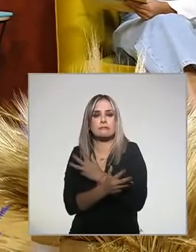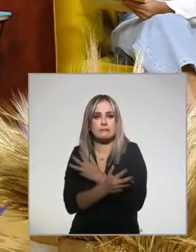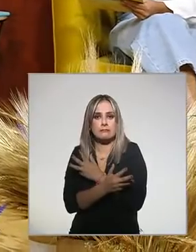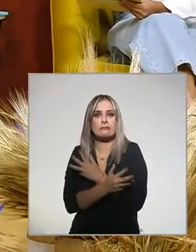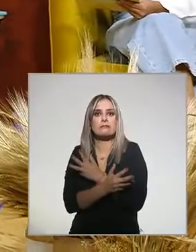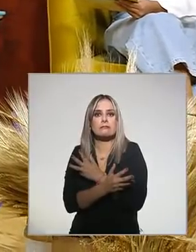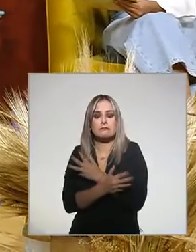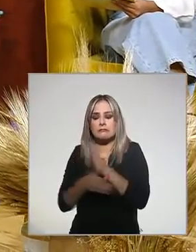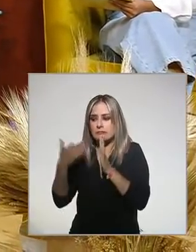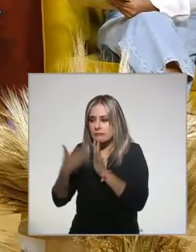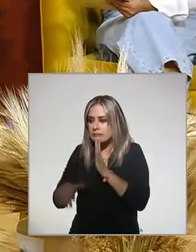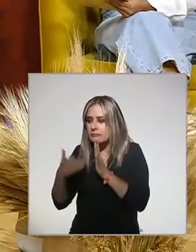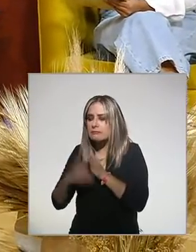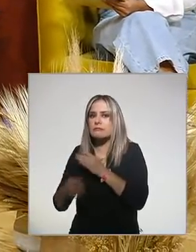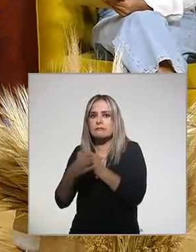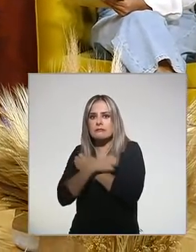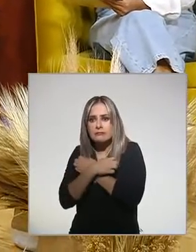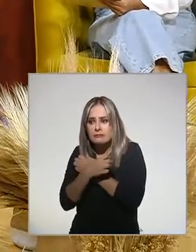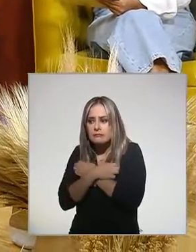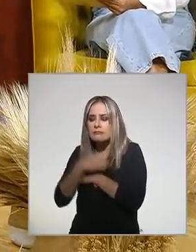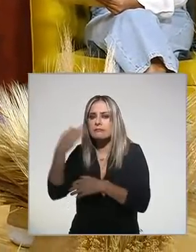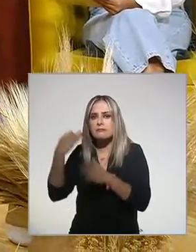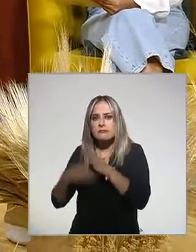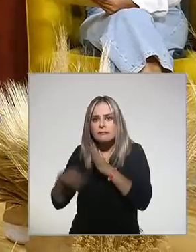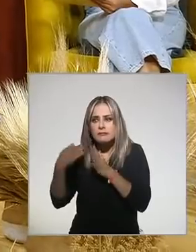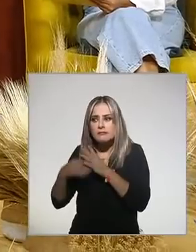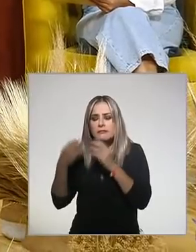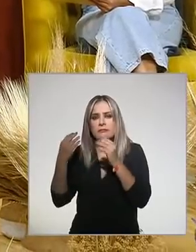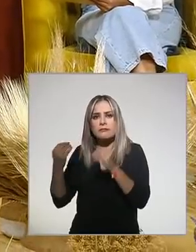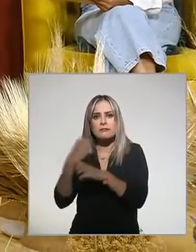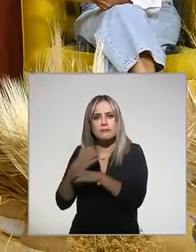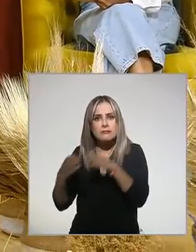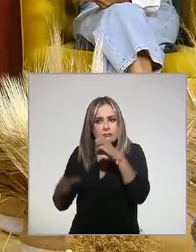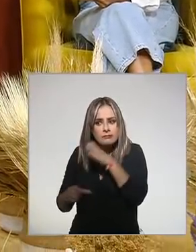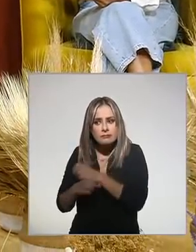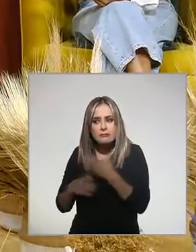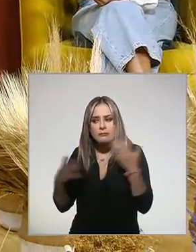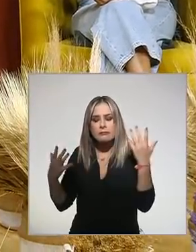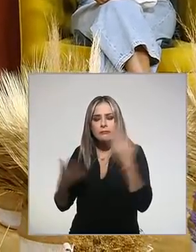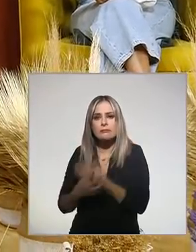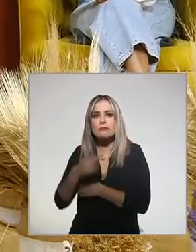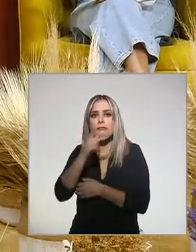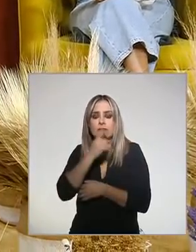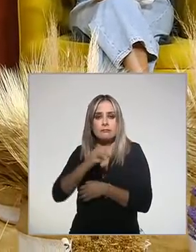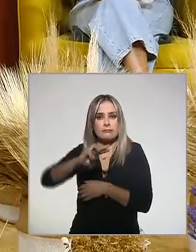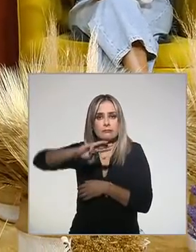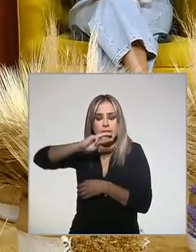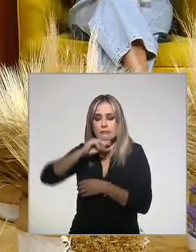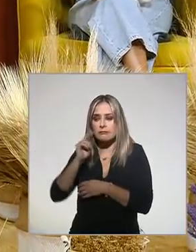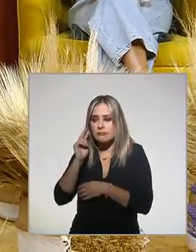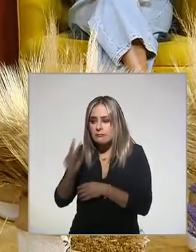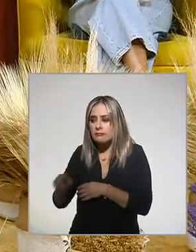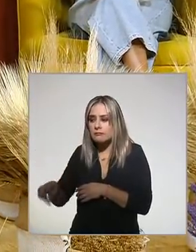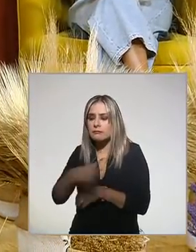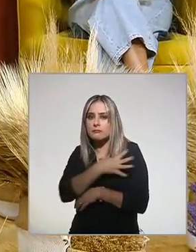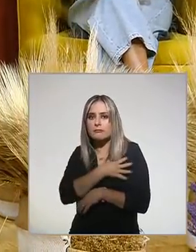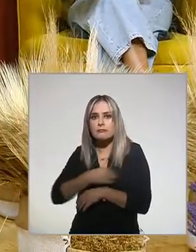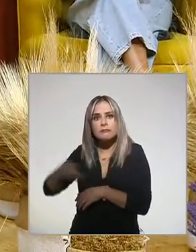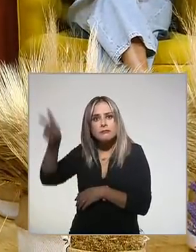todas las carencias educativas que teníamos. Entonces, los papás vieron que efectivamente su hijo es